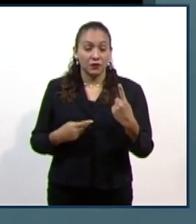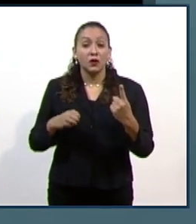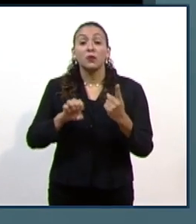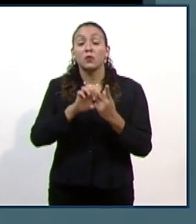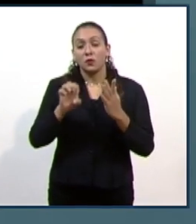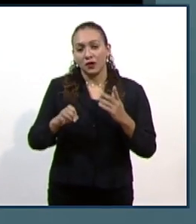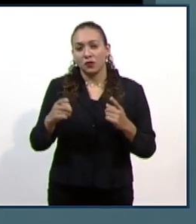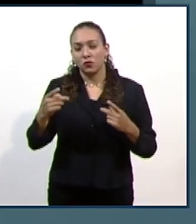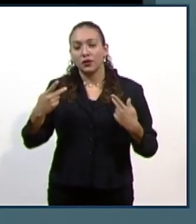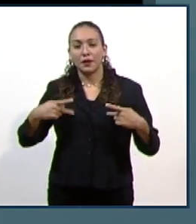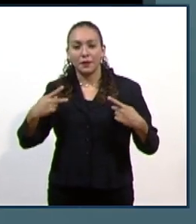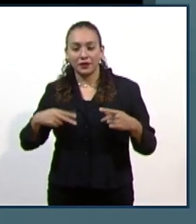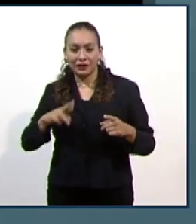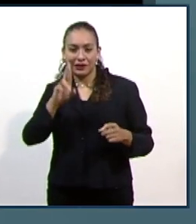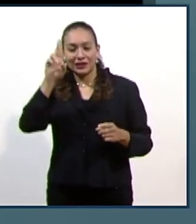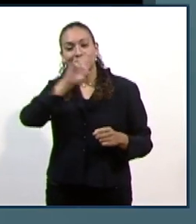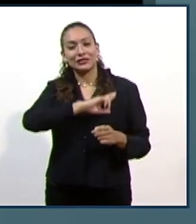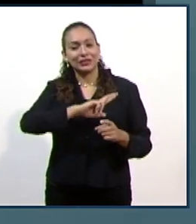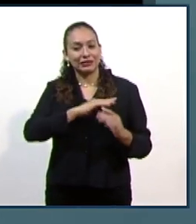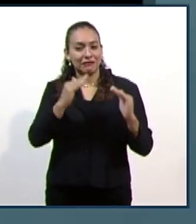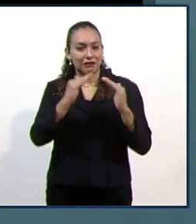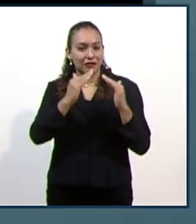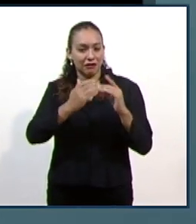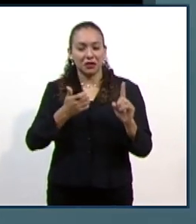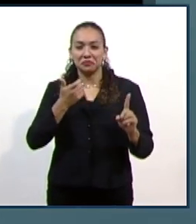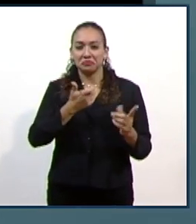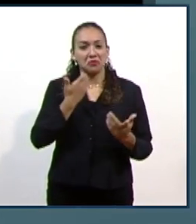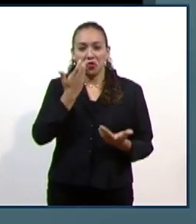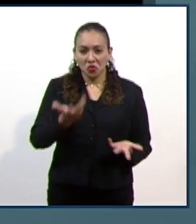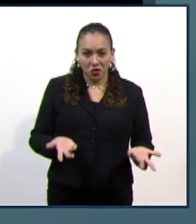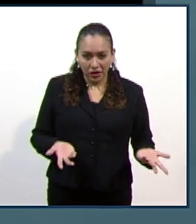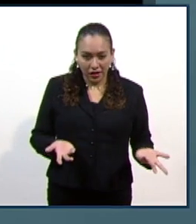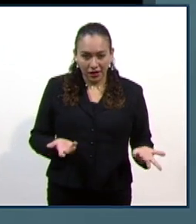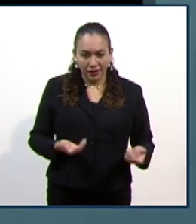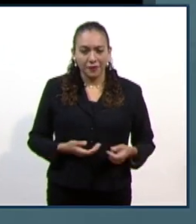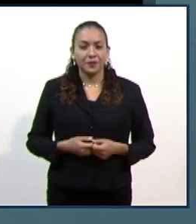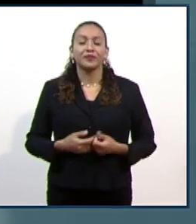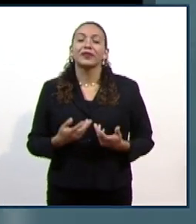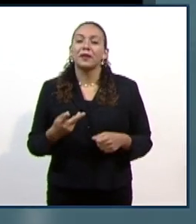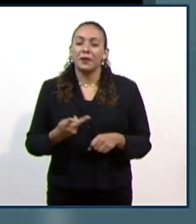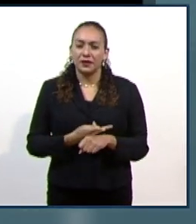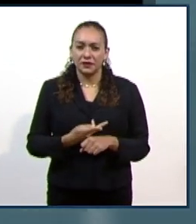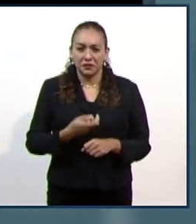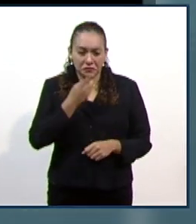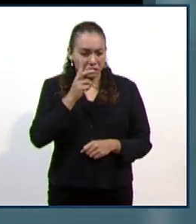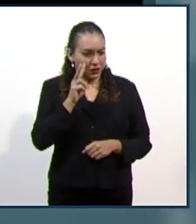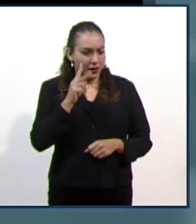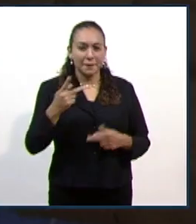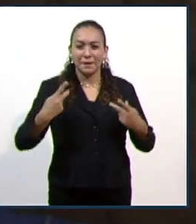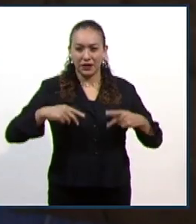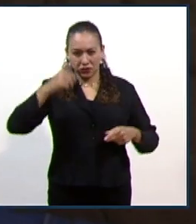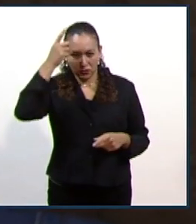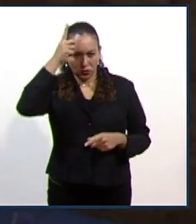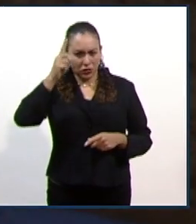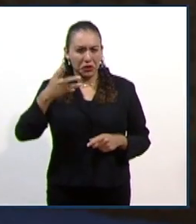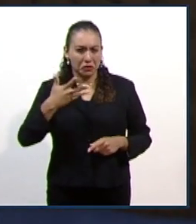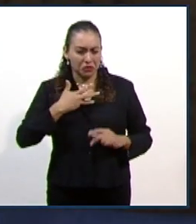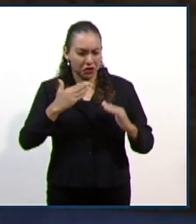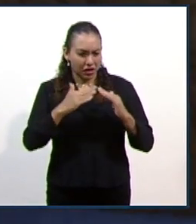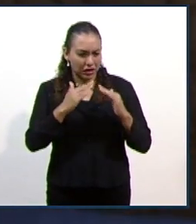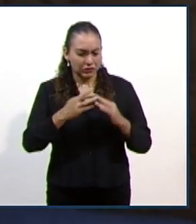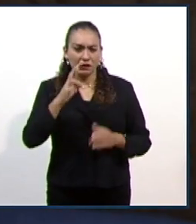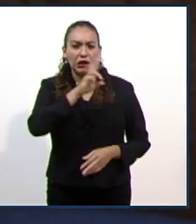una persona de la comunidad LGBT. Así lo expresó la Suprema Corte al recordar que cuenta con el protocolo para